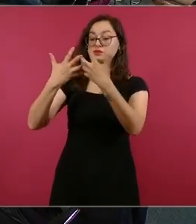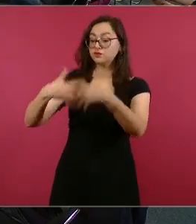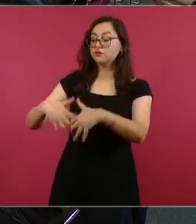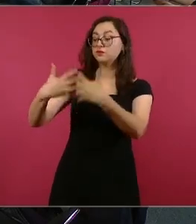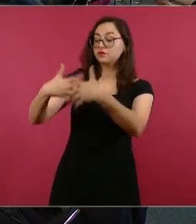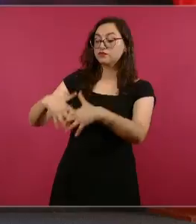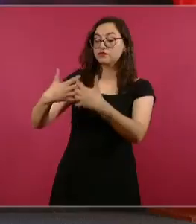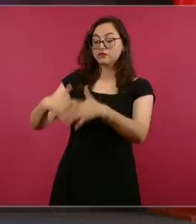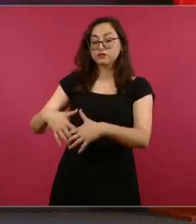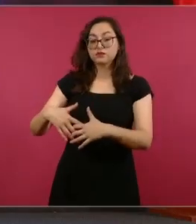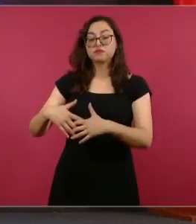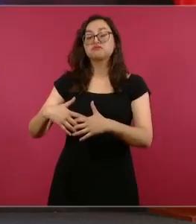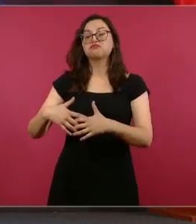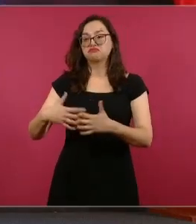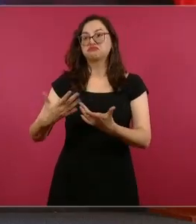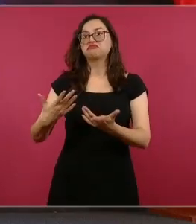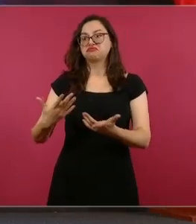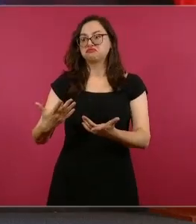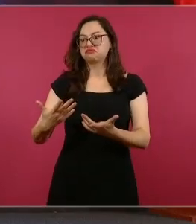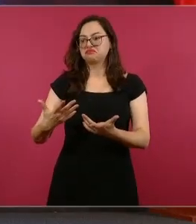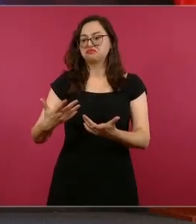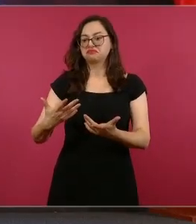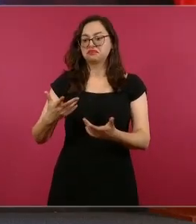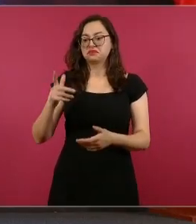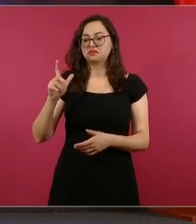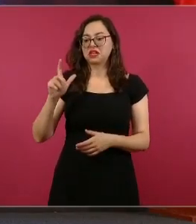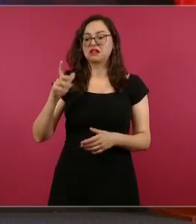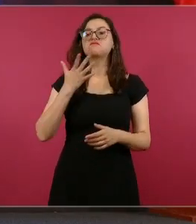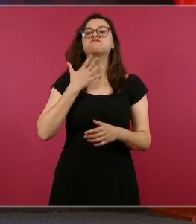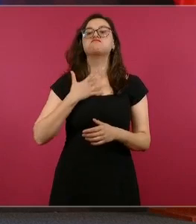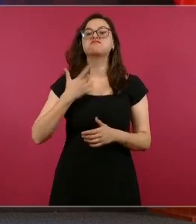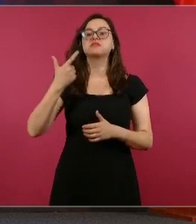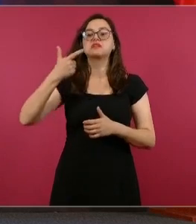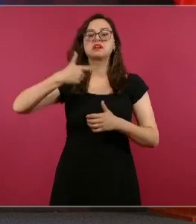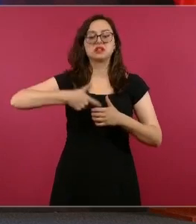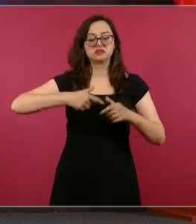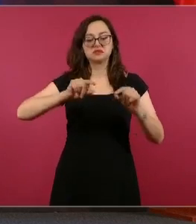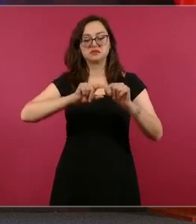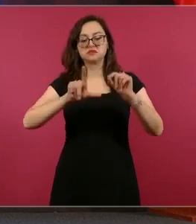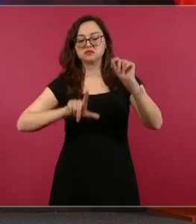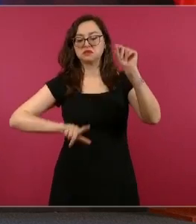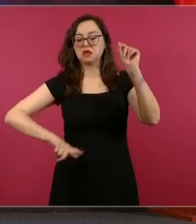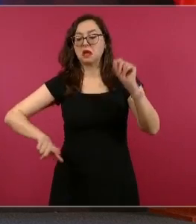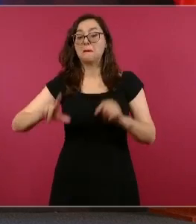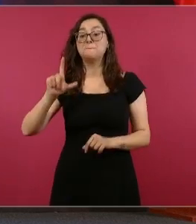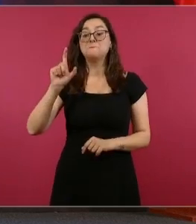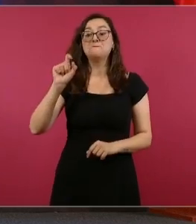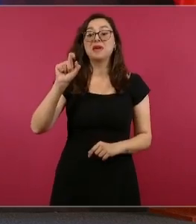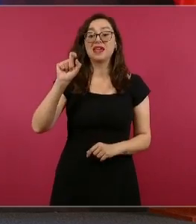Estamos hablando que va a producir el 20% de toda la gasolina